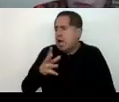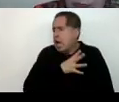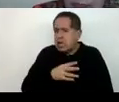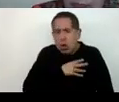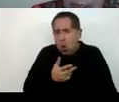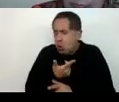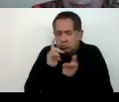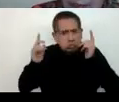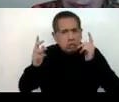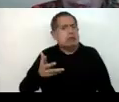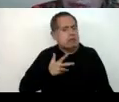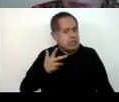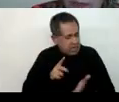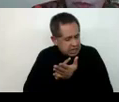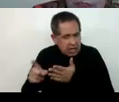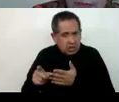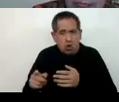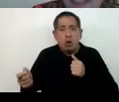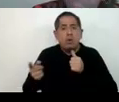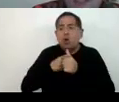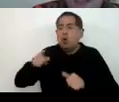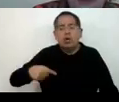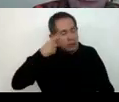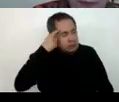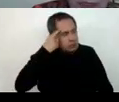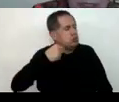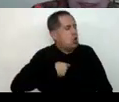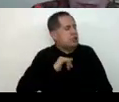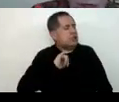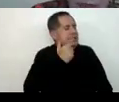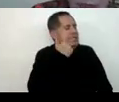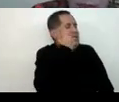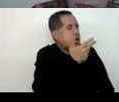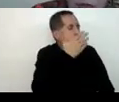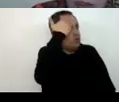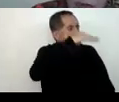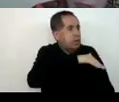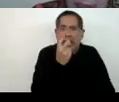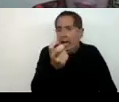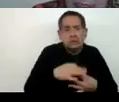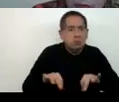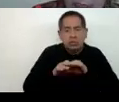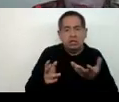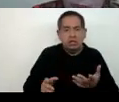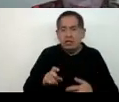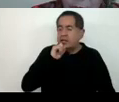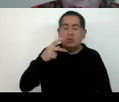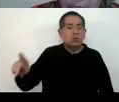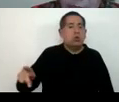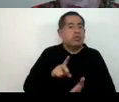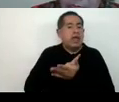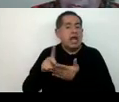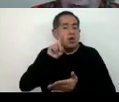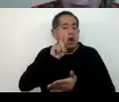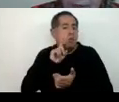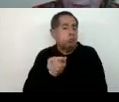todo la base del consentimiento libre y pleno. Reconoce los derechos sexuales y los derechos